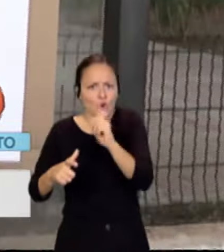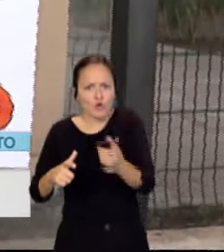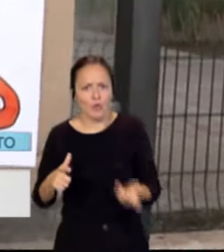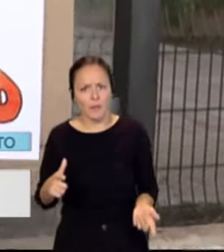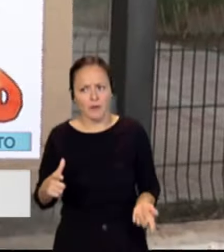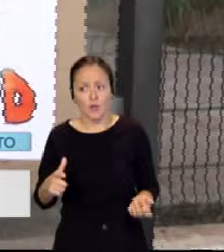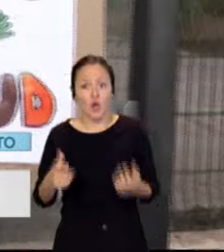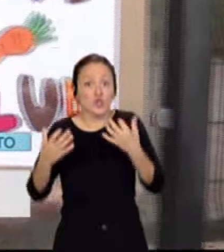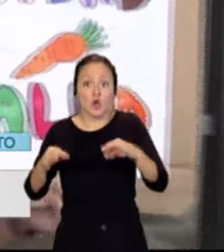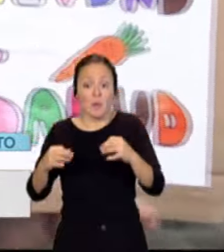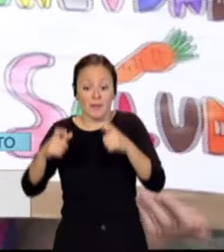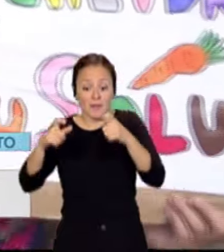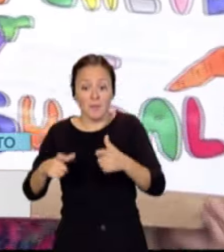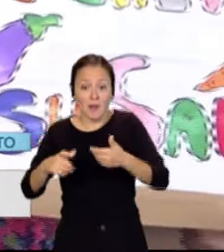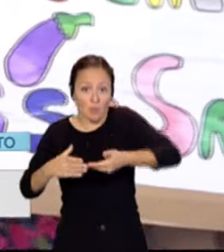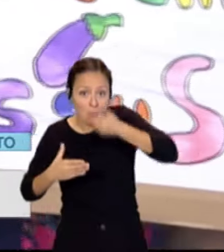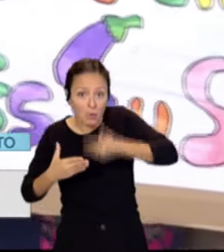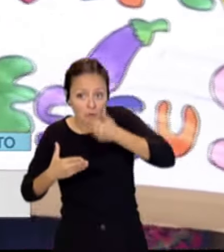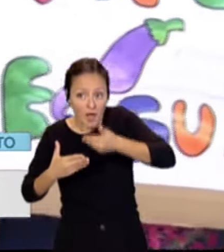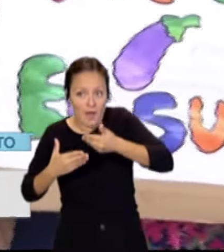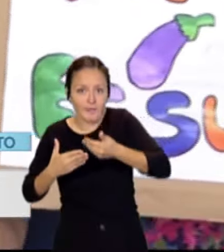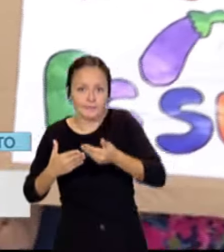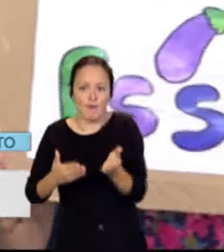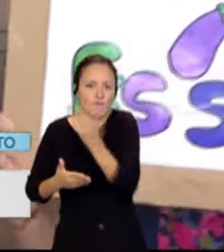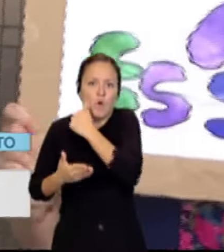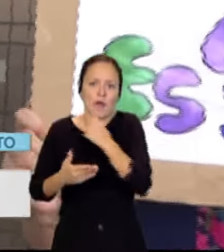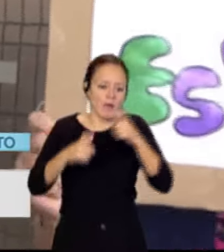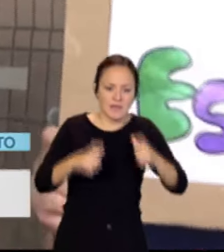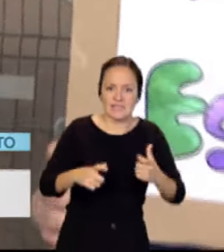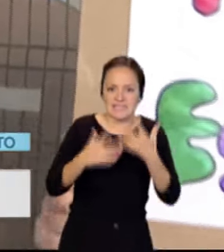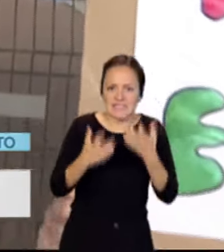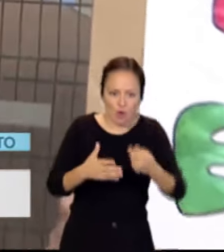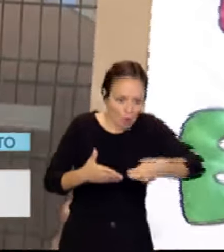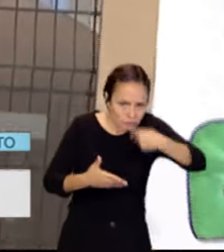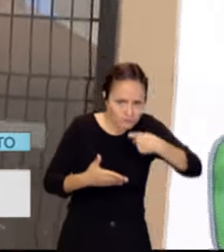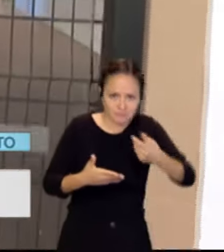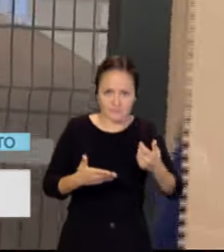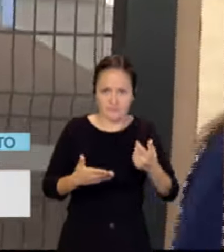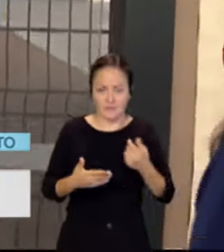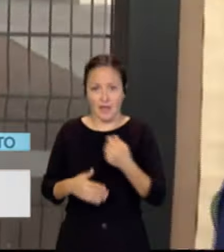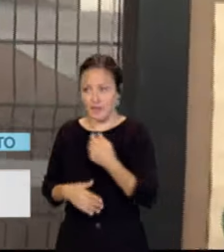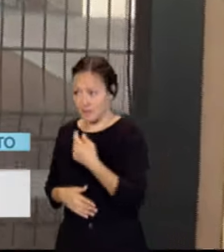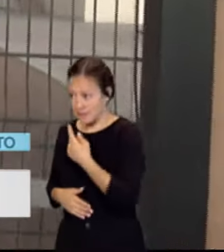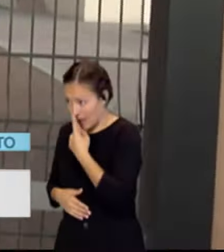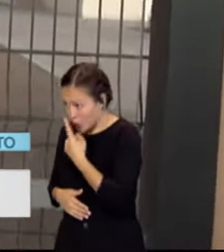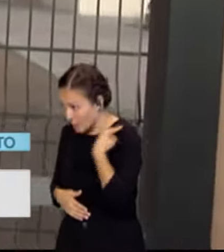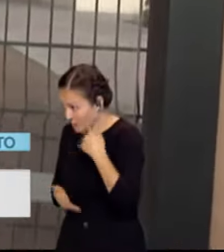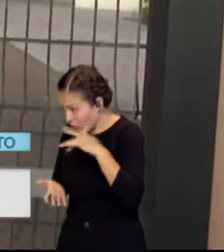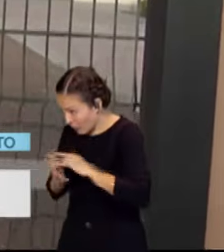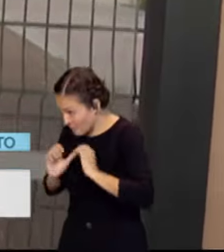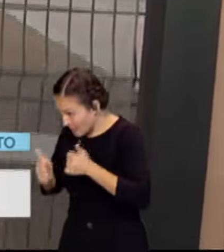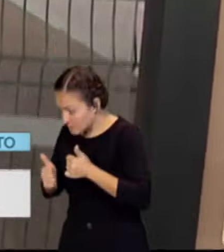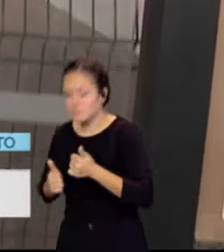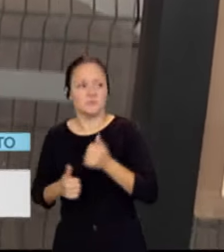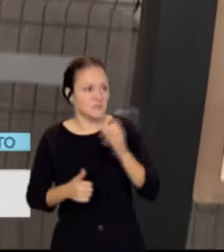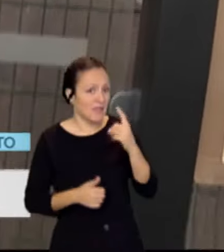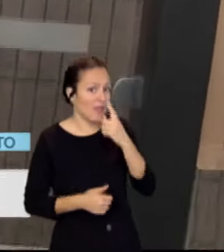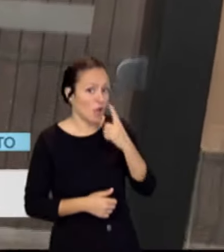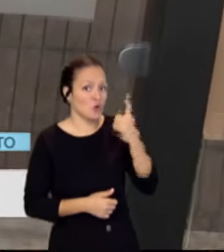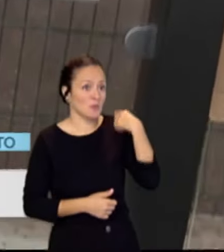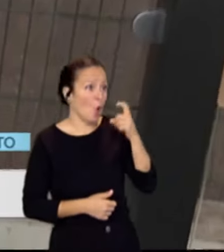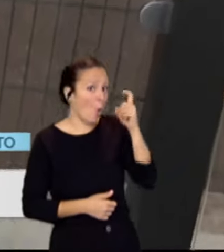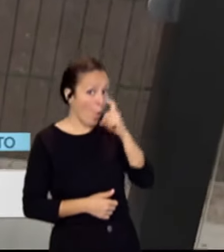se les quita el primero que es el potaje El plato de cuchara desde junio del año pasado desde el curso pasado Sí desde el curso pasado a final de año ya a final